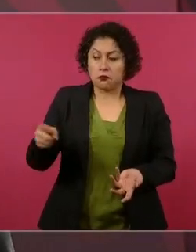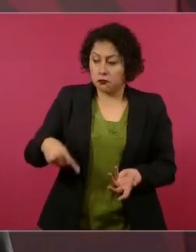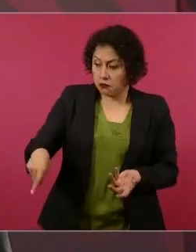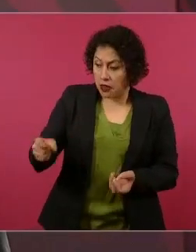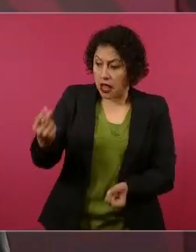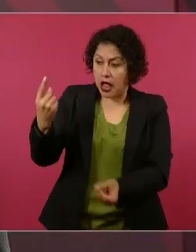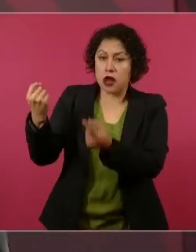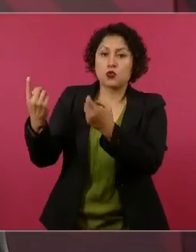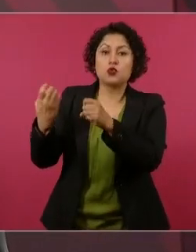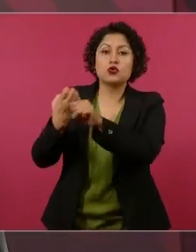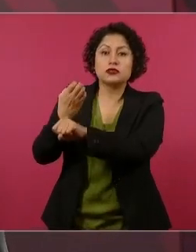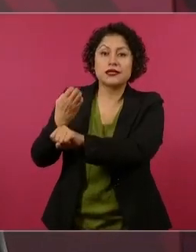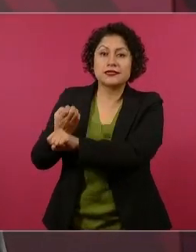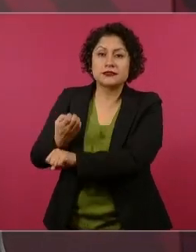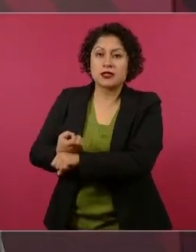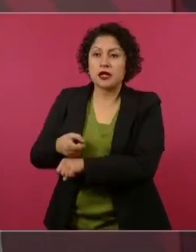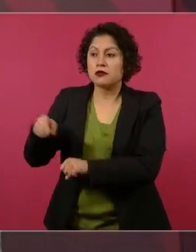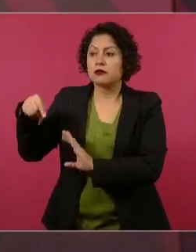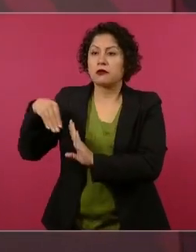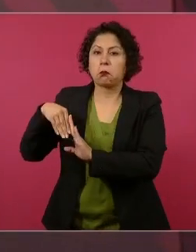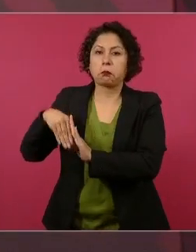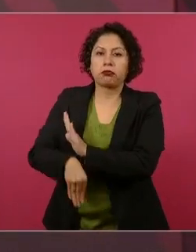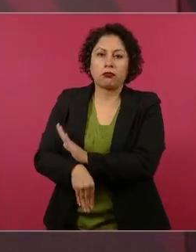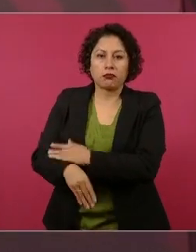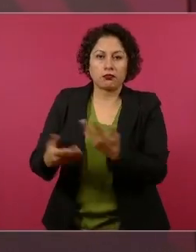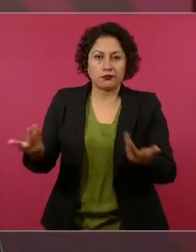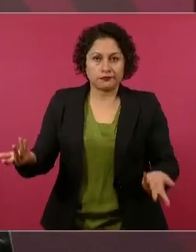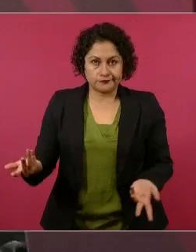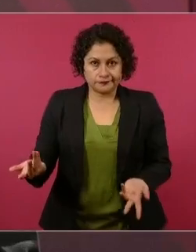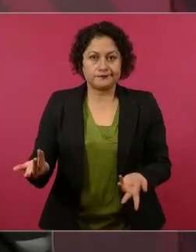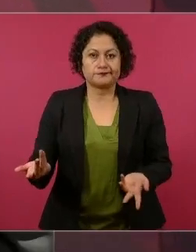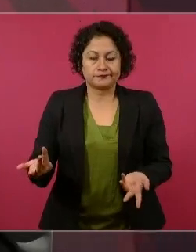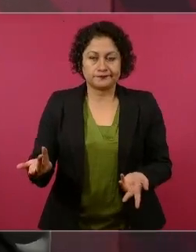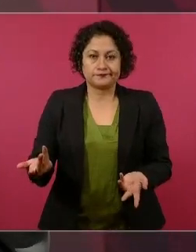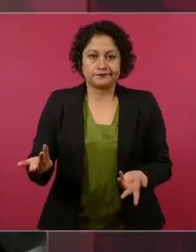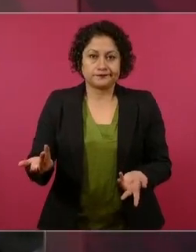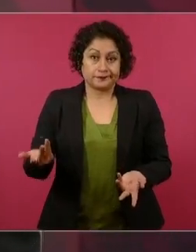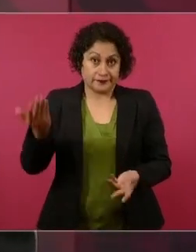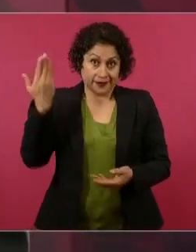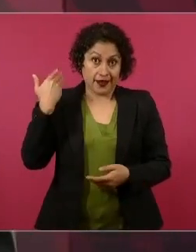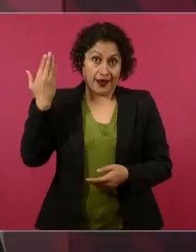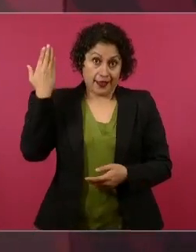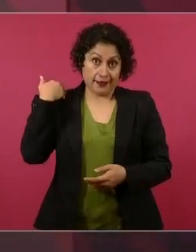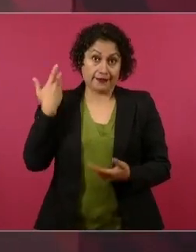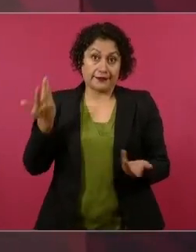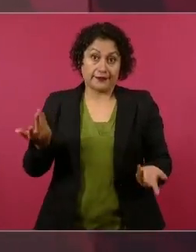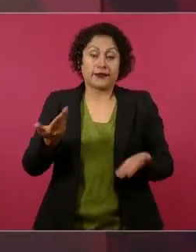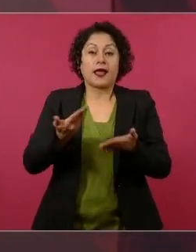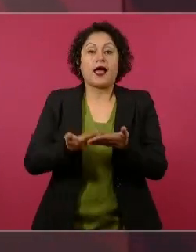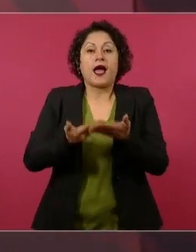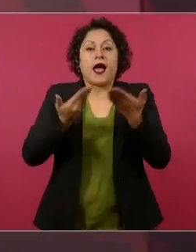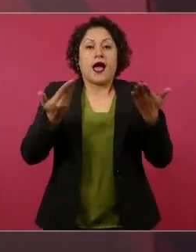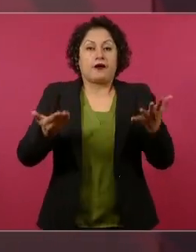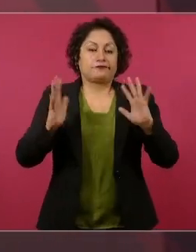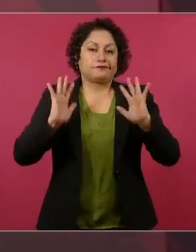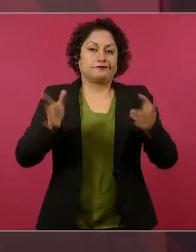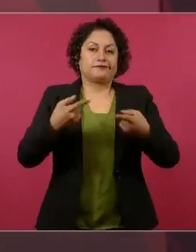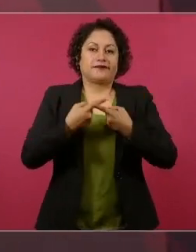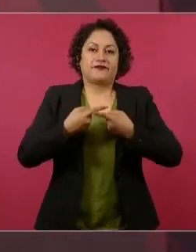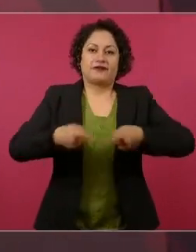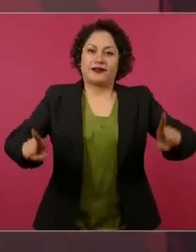crecimiento, era menos cero. Entonces, ahora es distinto. Llegó incluso en el